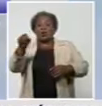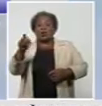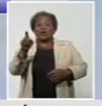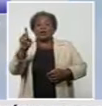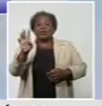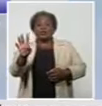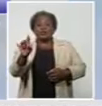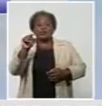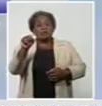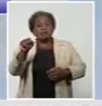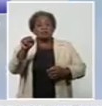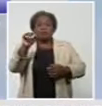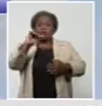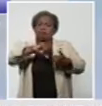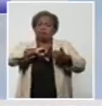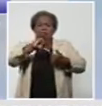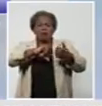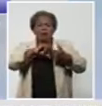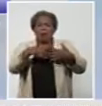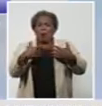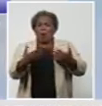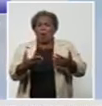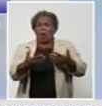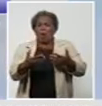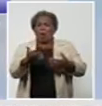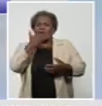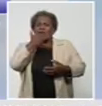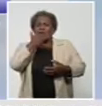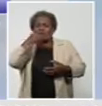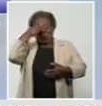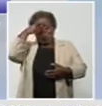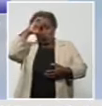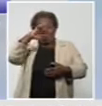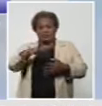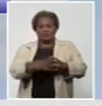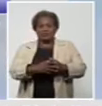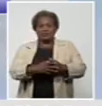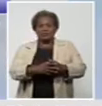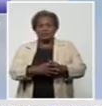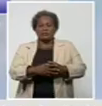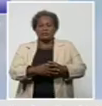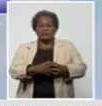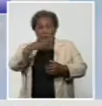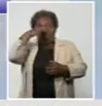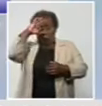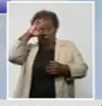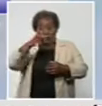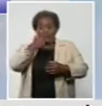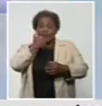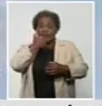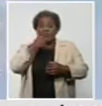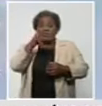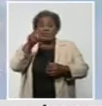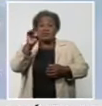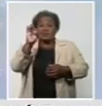es el comportamiento de la tasa de incidencia Cuba, pues con una tasa de